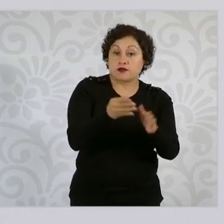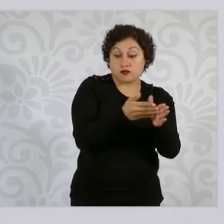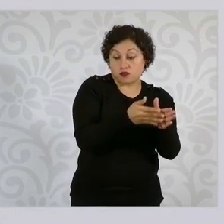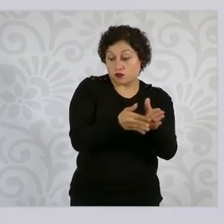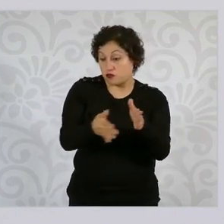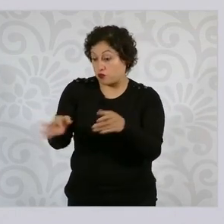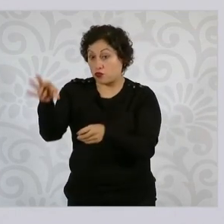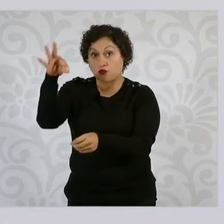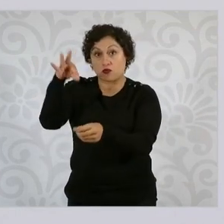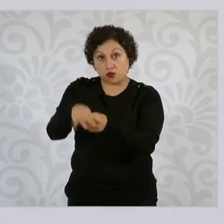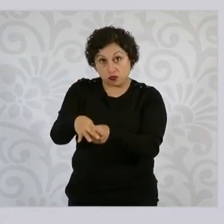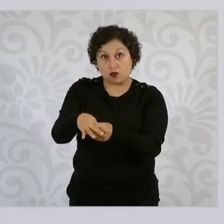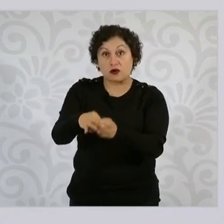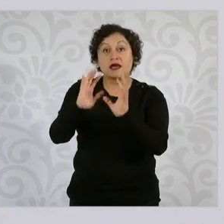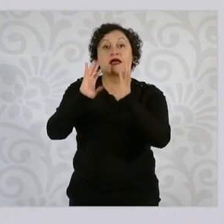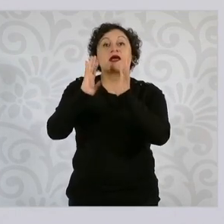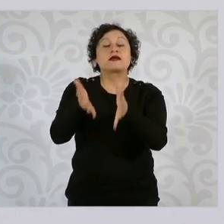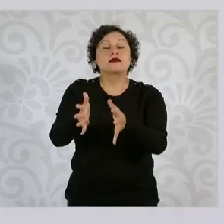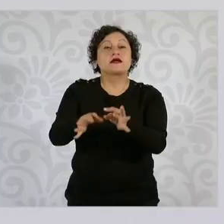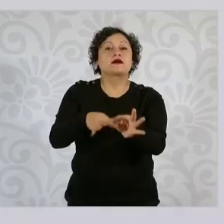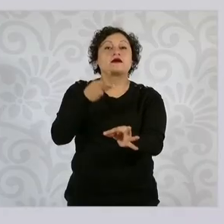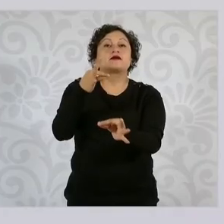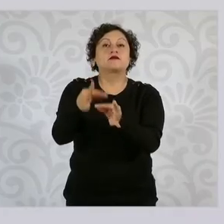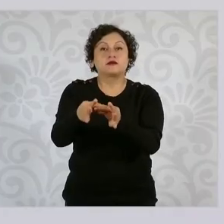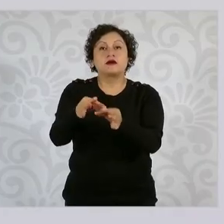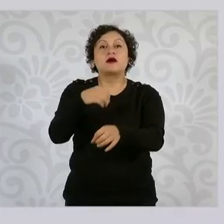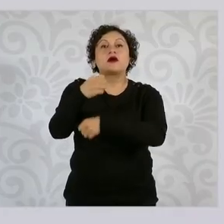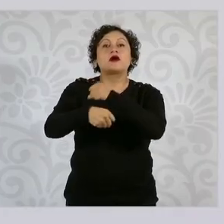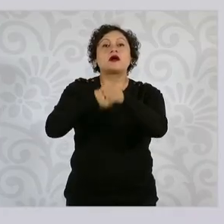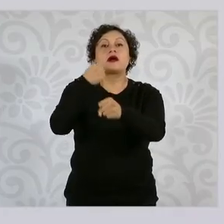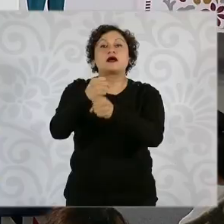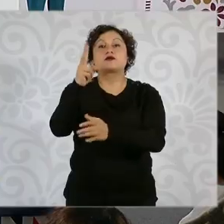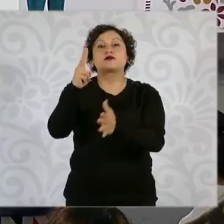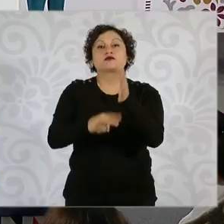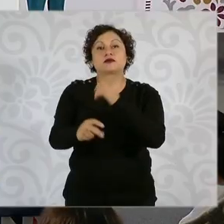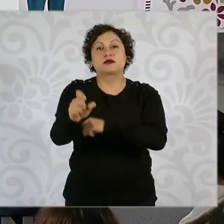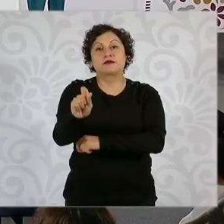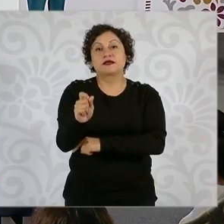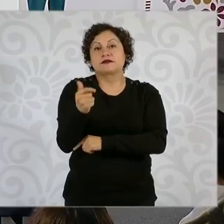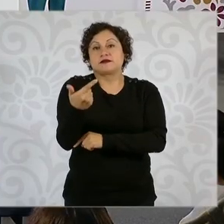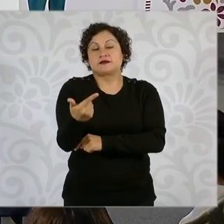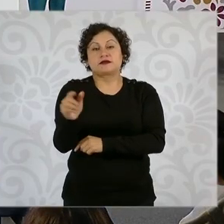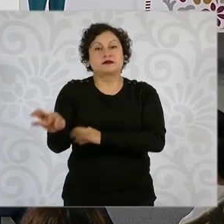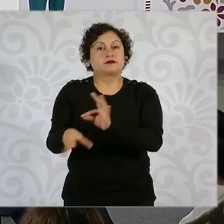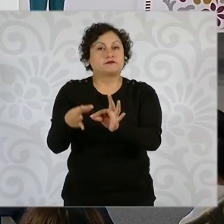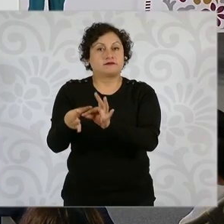para la elección del año de 2027. Es cuanto, presidenta.